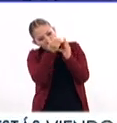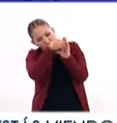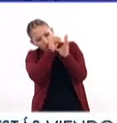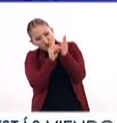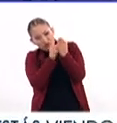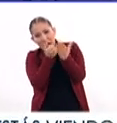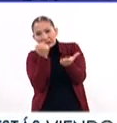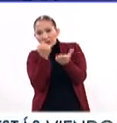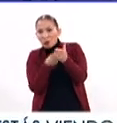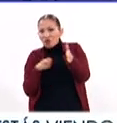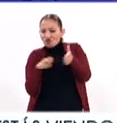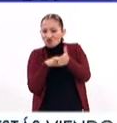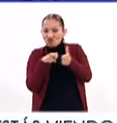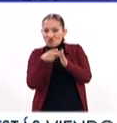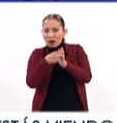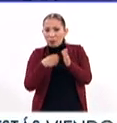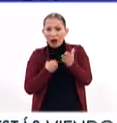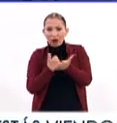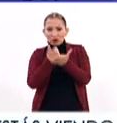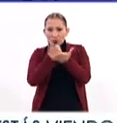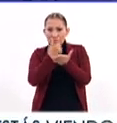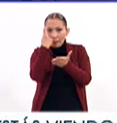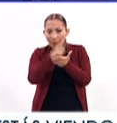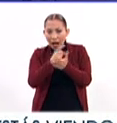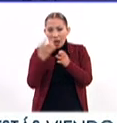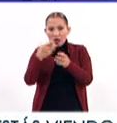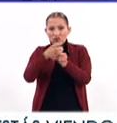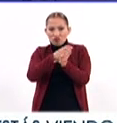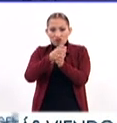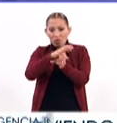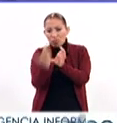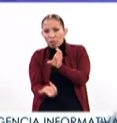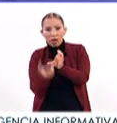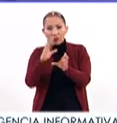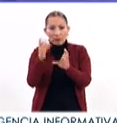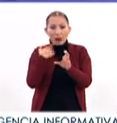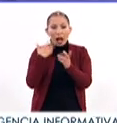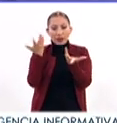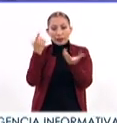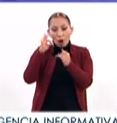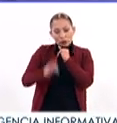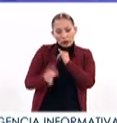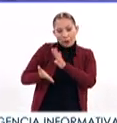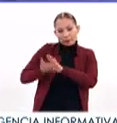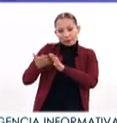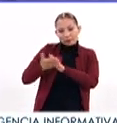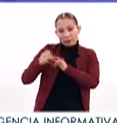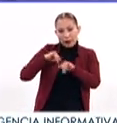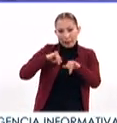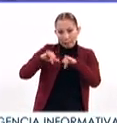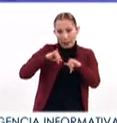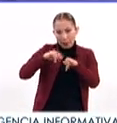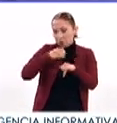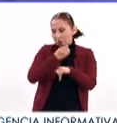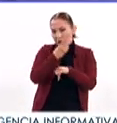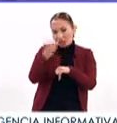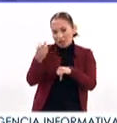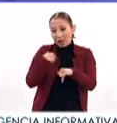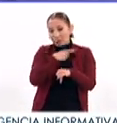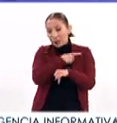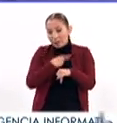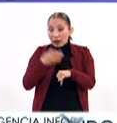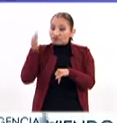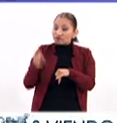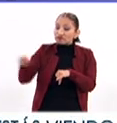de refuerzos, y entonces ya con eso se procede al plano final de construcción. Estos planos, como cualquier obra, están sujetos